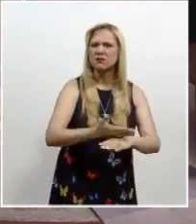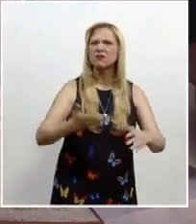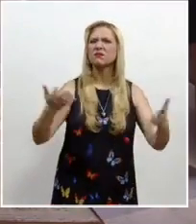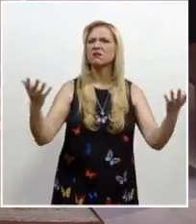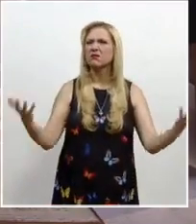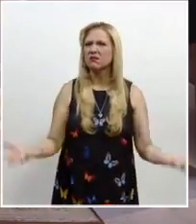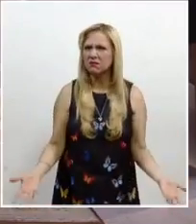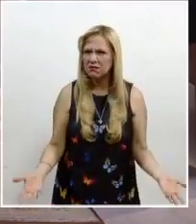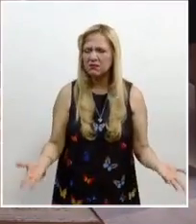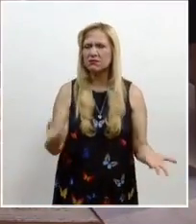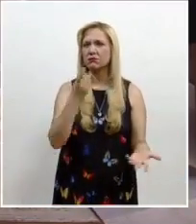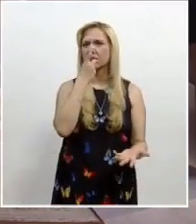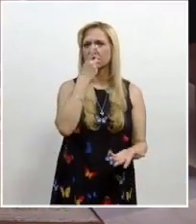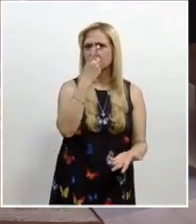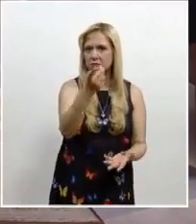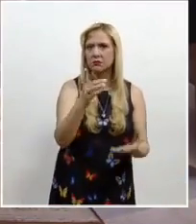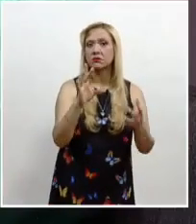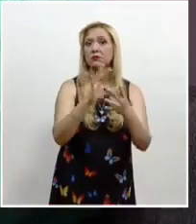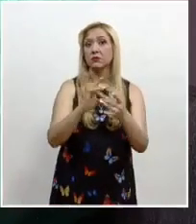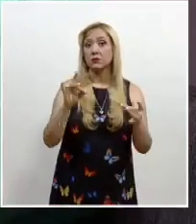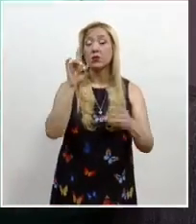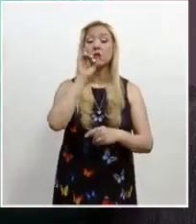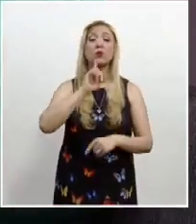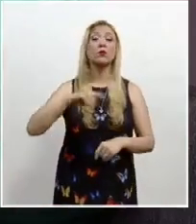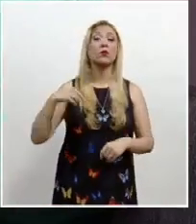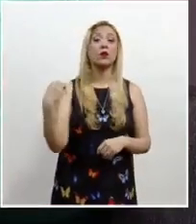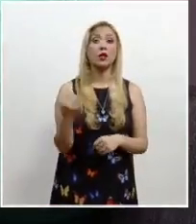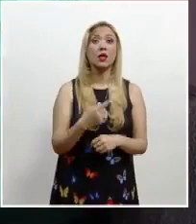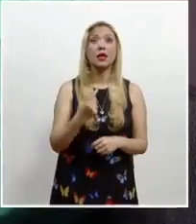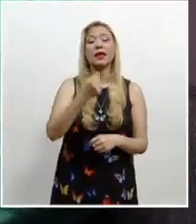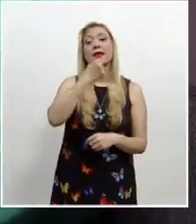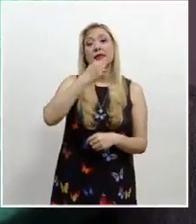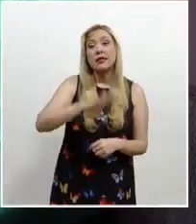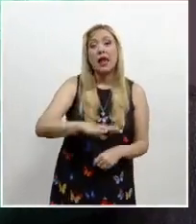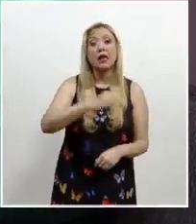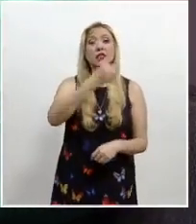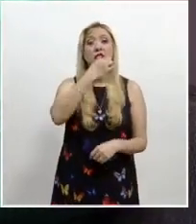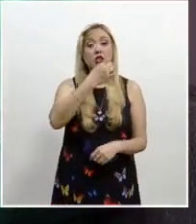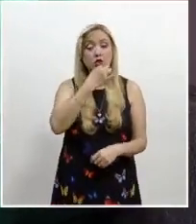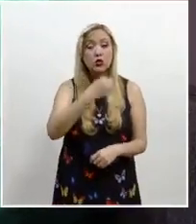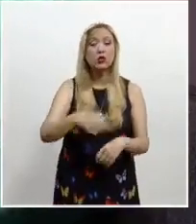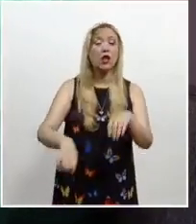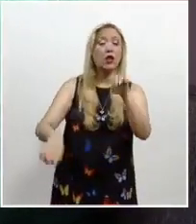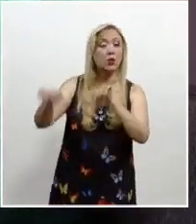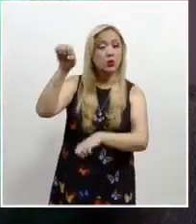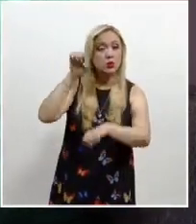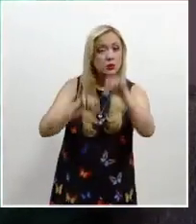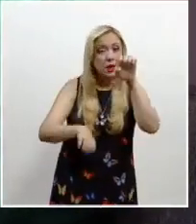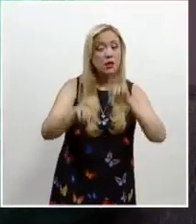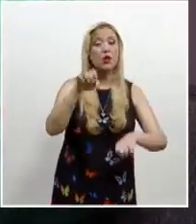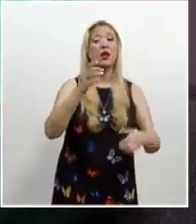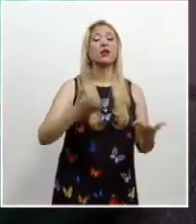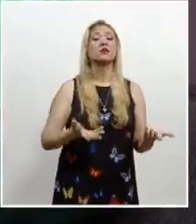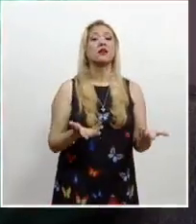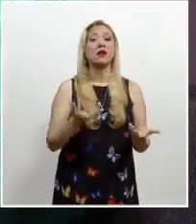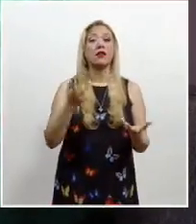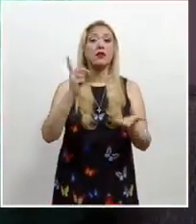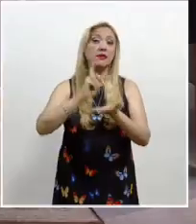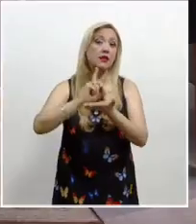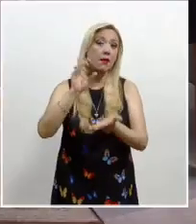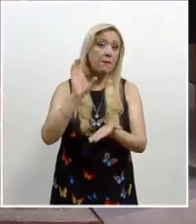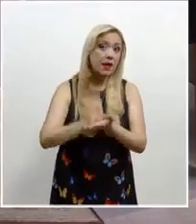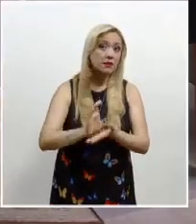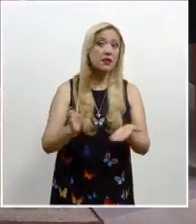como lo acabas de decir en la introducción, las mujeres con niñas, niños, adultos mayores, adultas mayores, personas